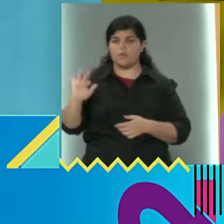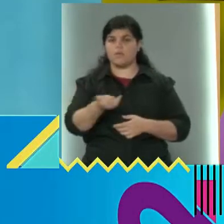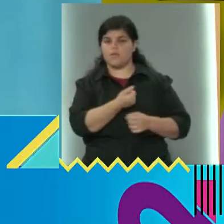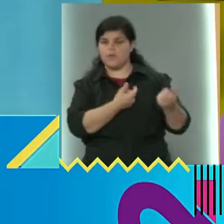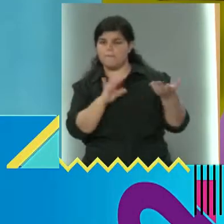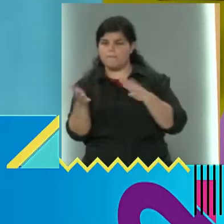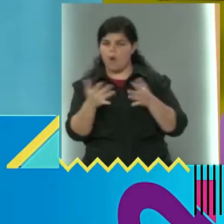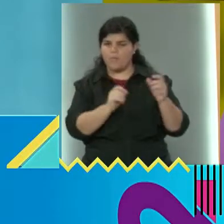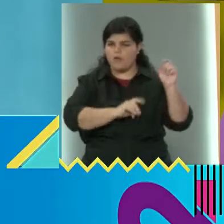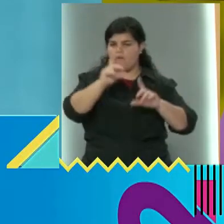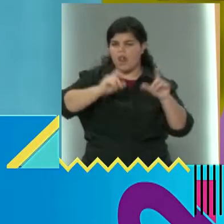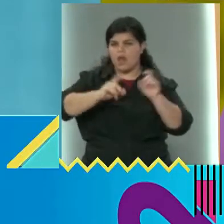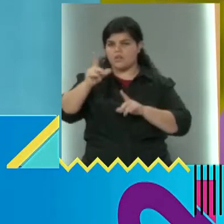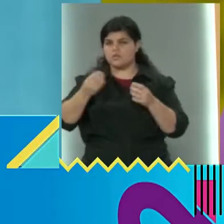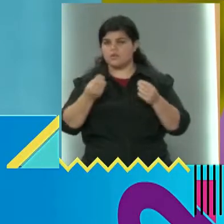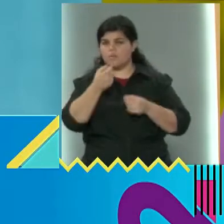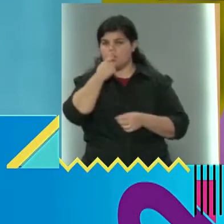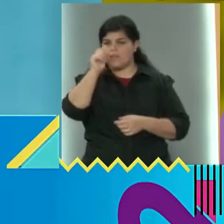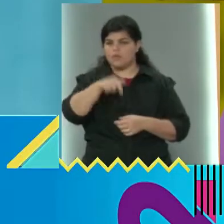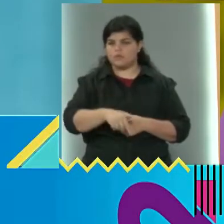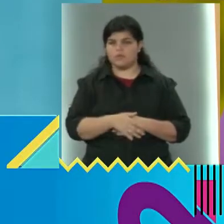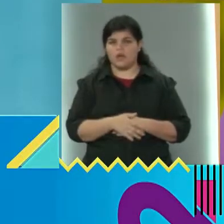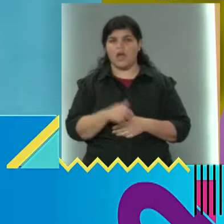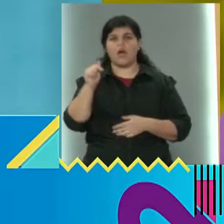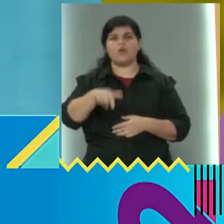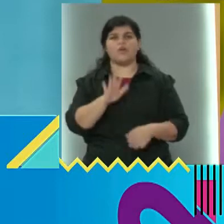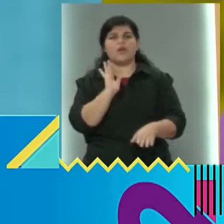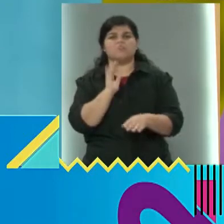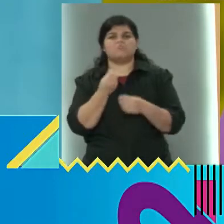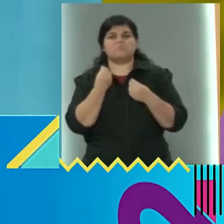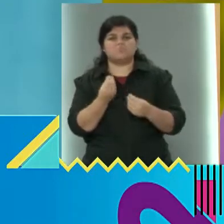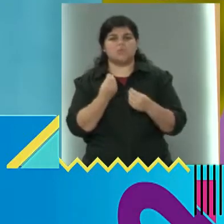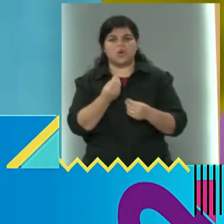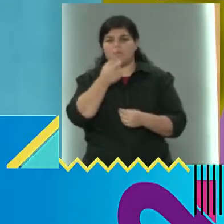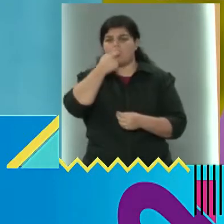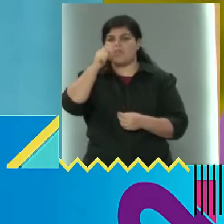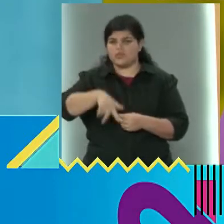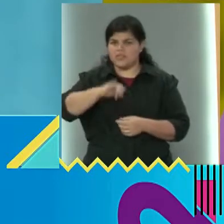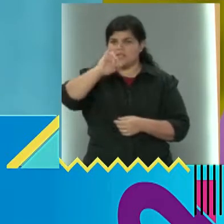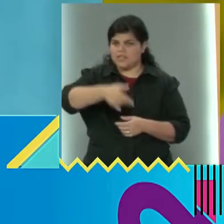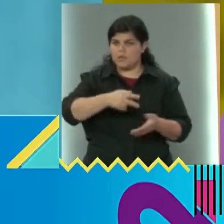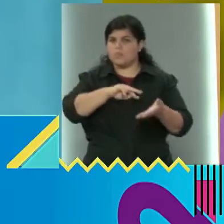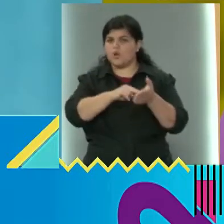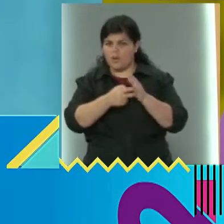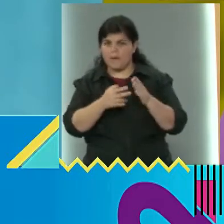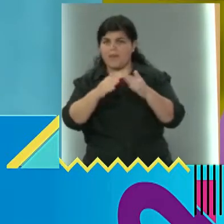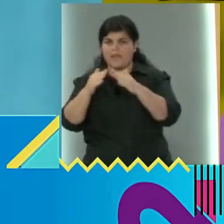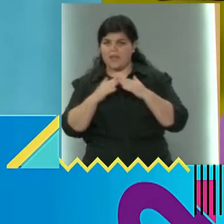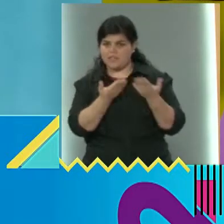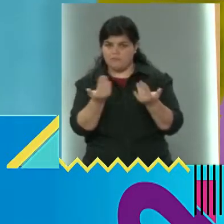la situación actual de la provincia. ¿Cómo la podríamos definir actualmente? ¿Hay una problemática habitacional a